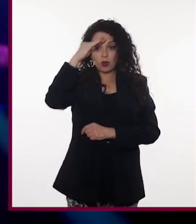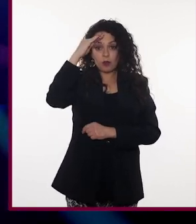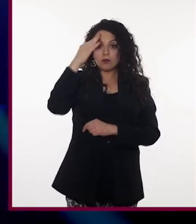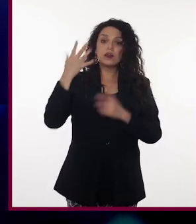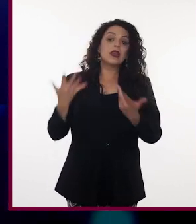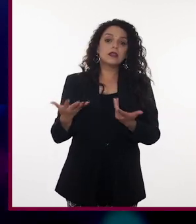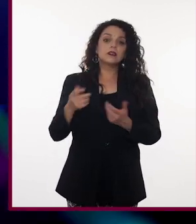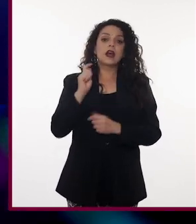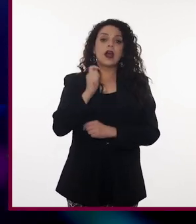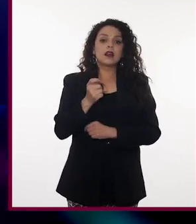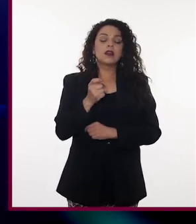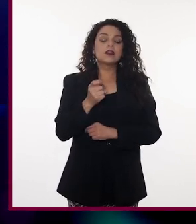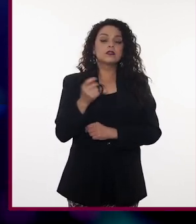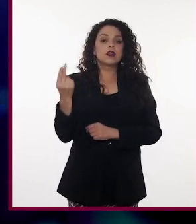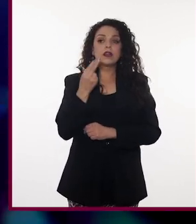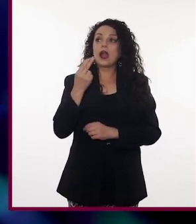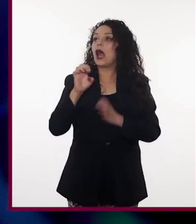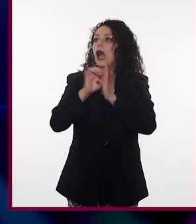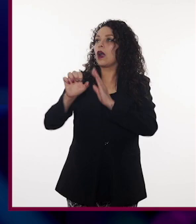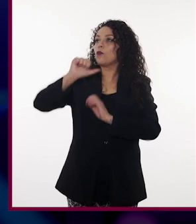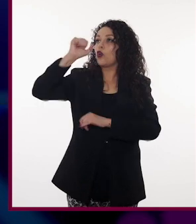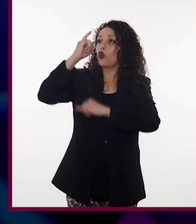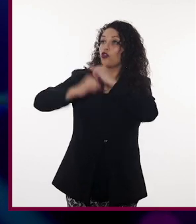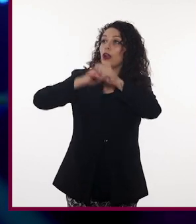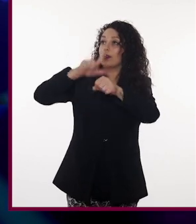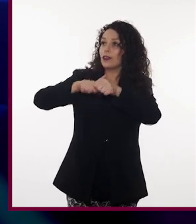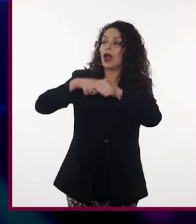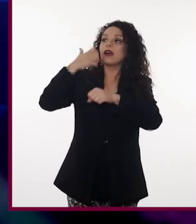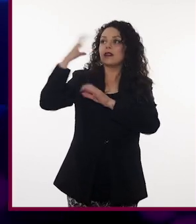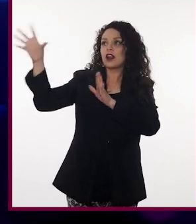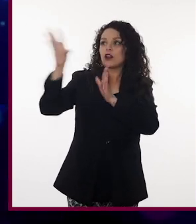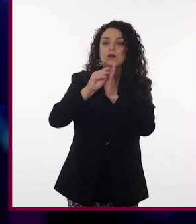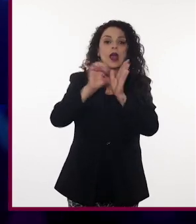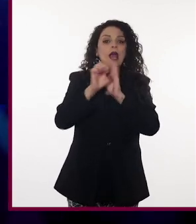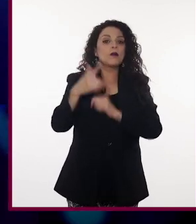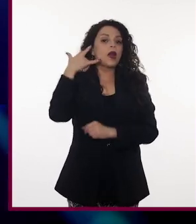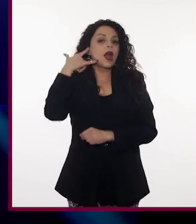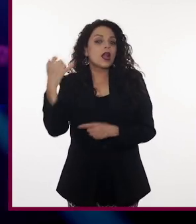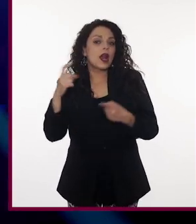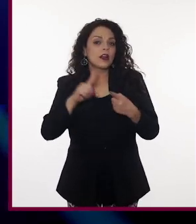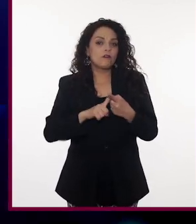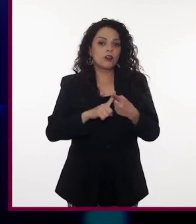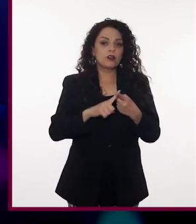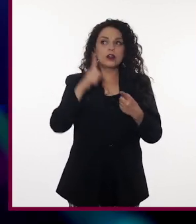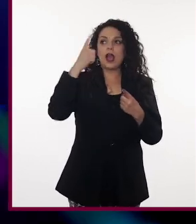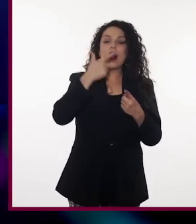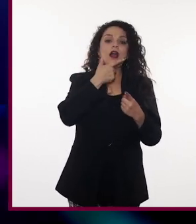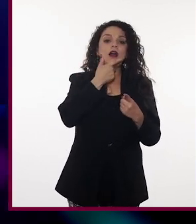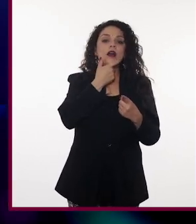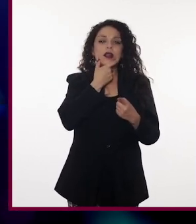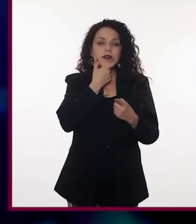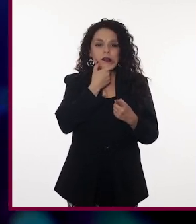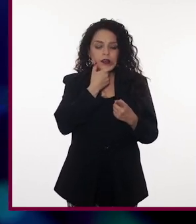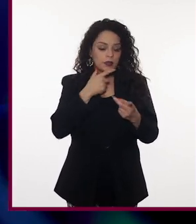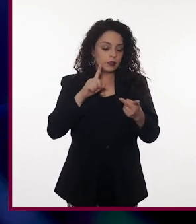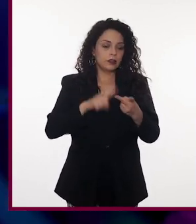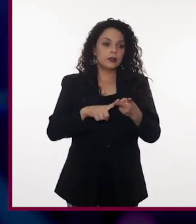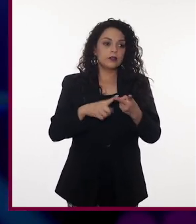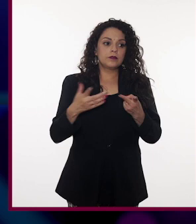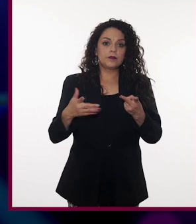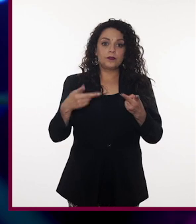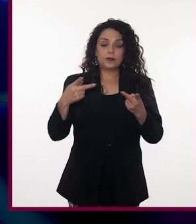también ciertas experiencias internacionales que se han hecho, por ejemplo, en California o en Inglaterra, en donde